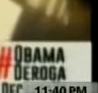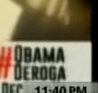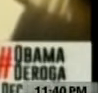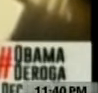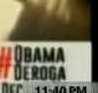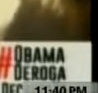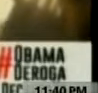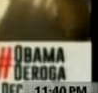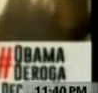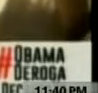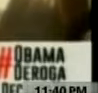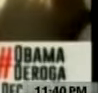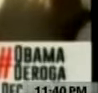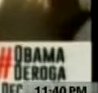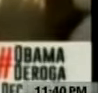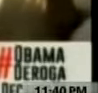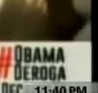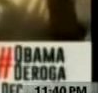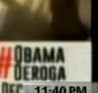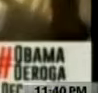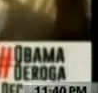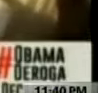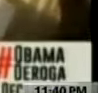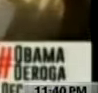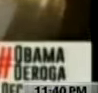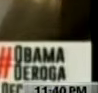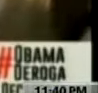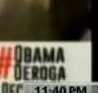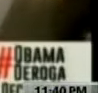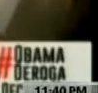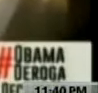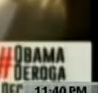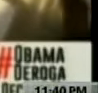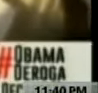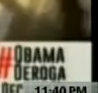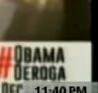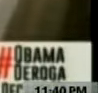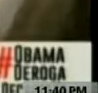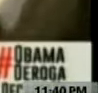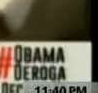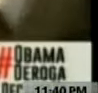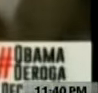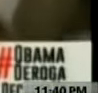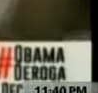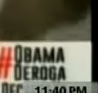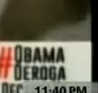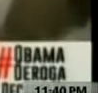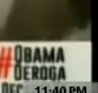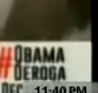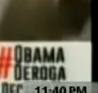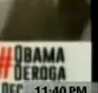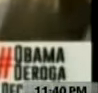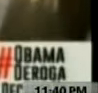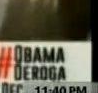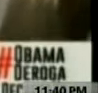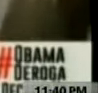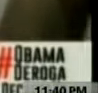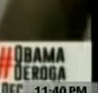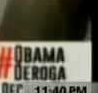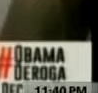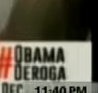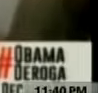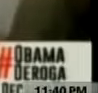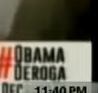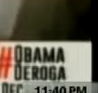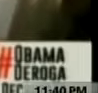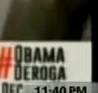Yo simplemente voy y llevo flores a una tumba todos los domingos. Y eso no es igual. No es justo que haya una parcialidad hacia tu lado y hacia